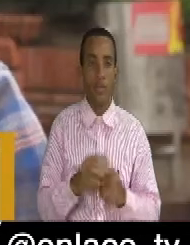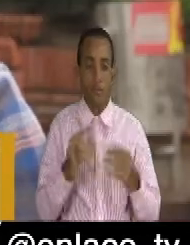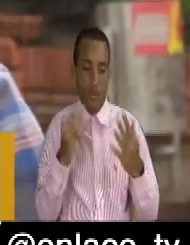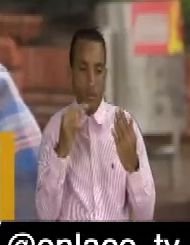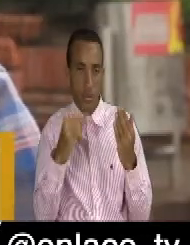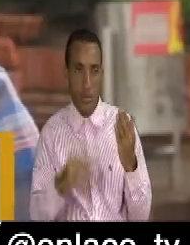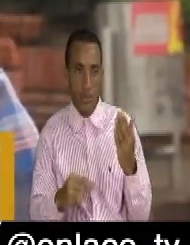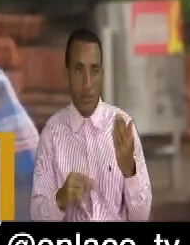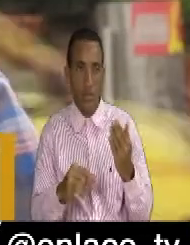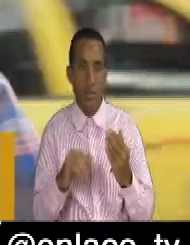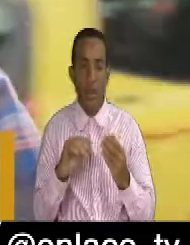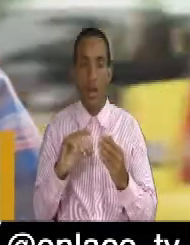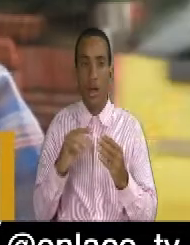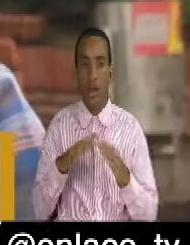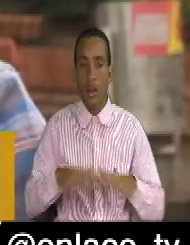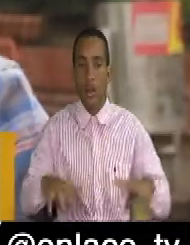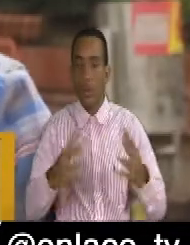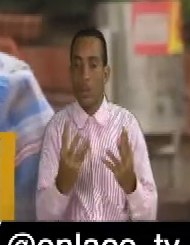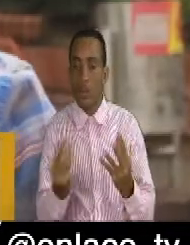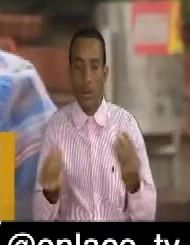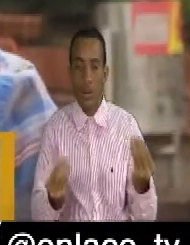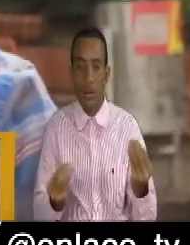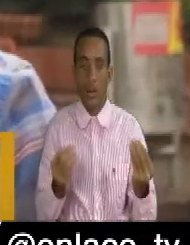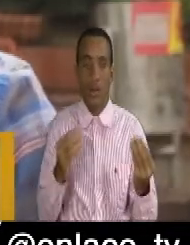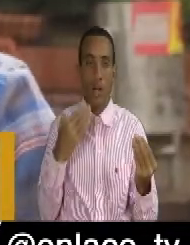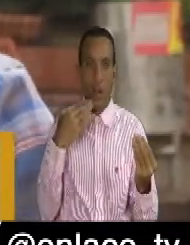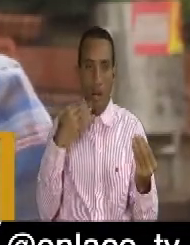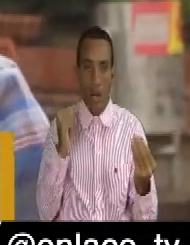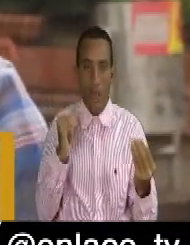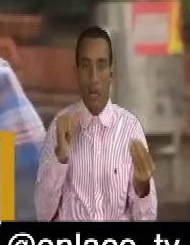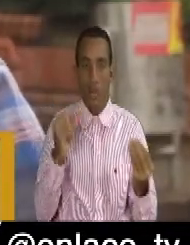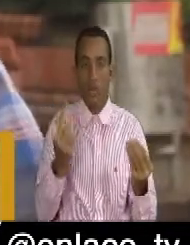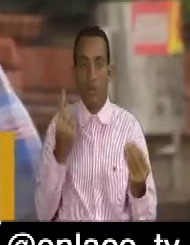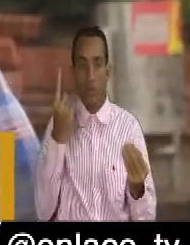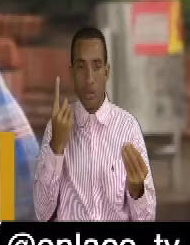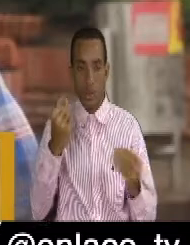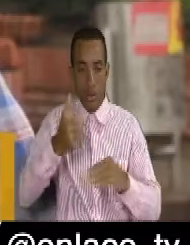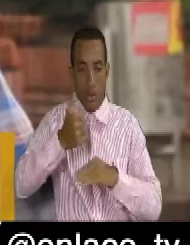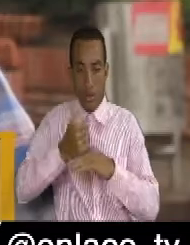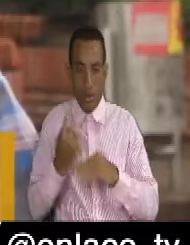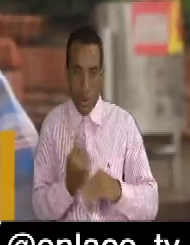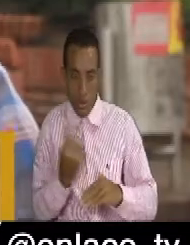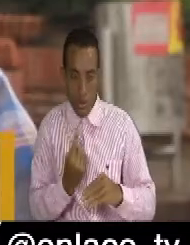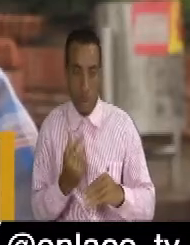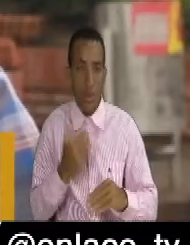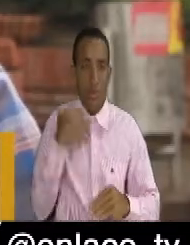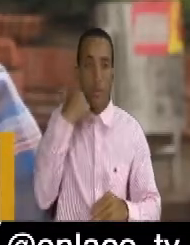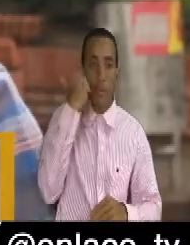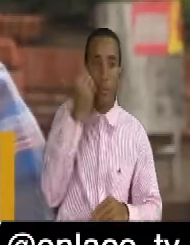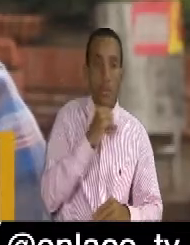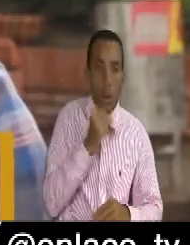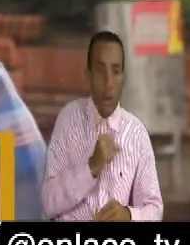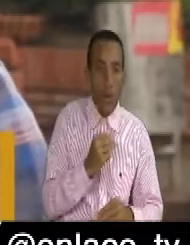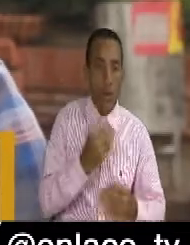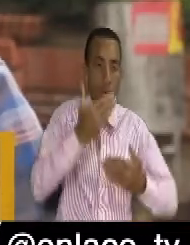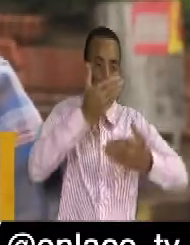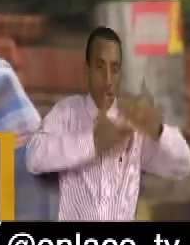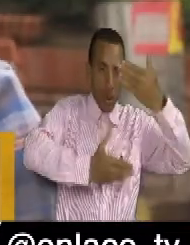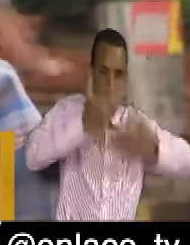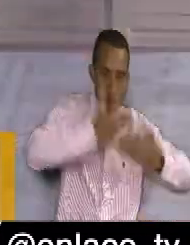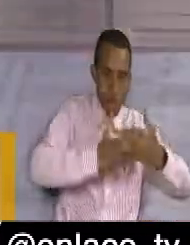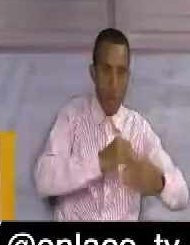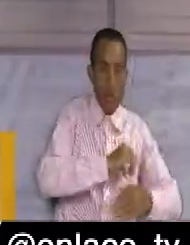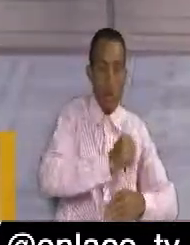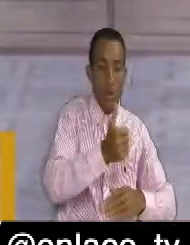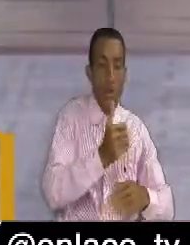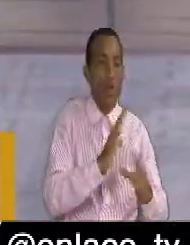de los grupos poblacionales, como es mujer, cabeza de familia, adulto mayor, población en situación de discapacidad y grupo de